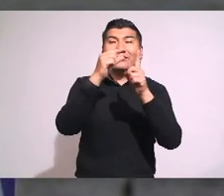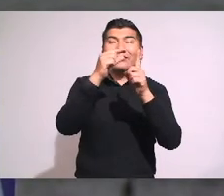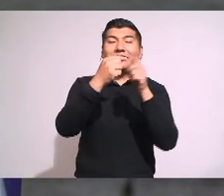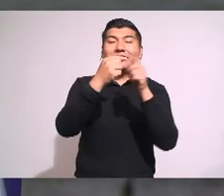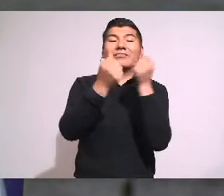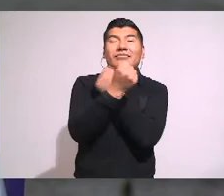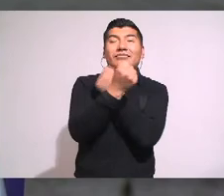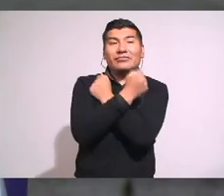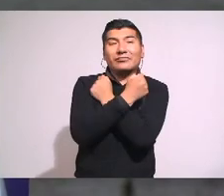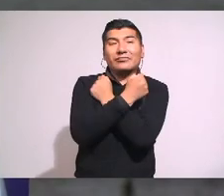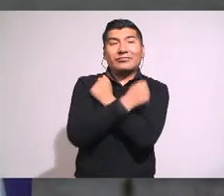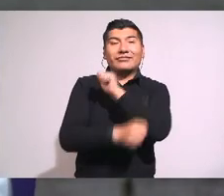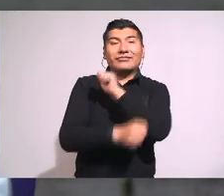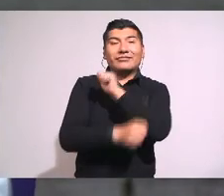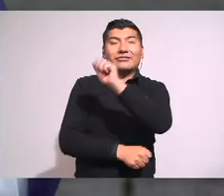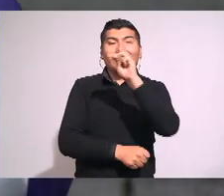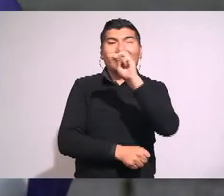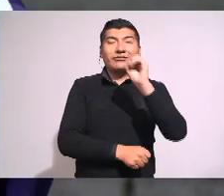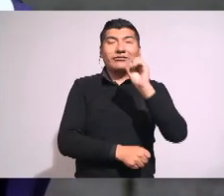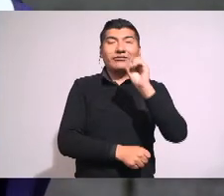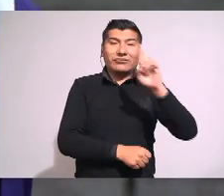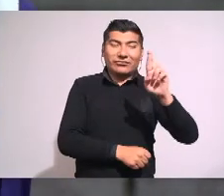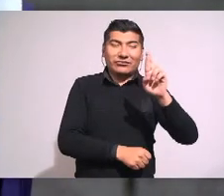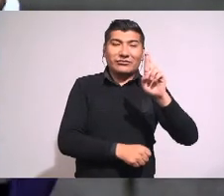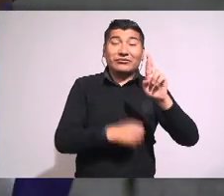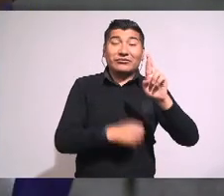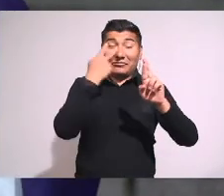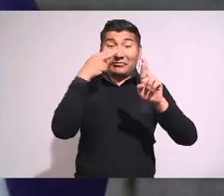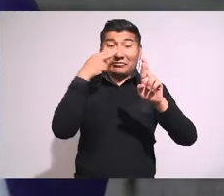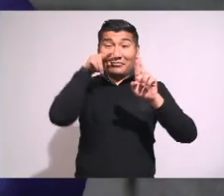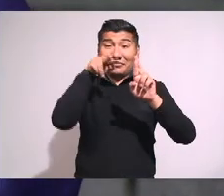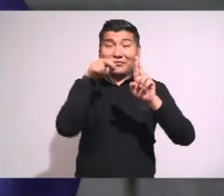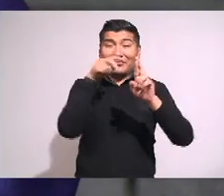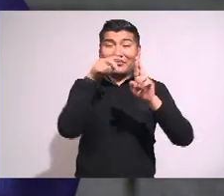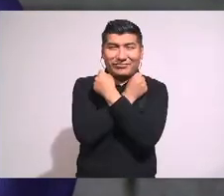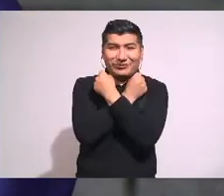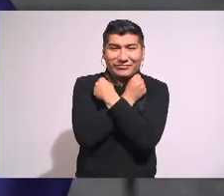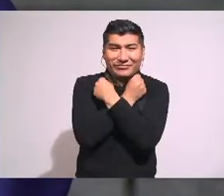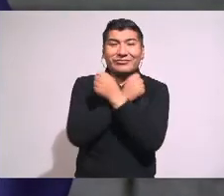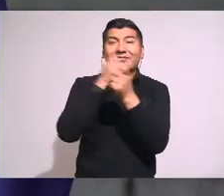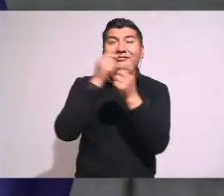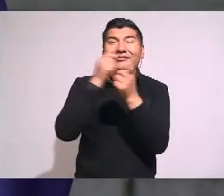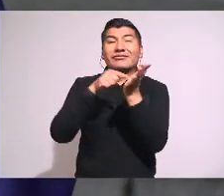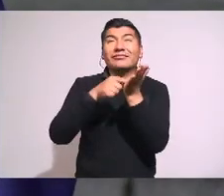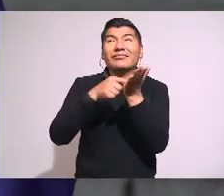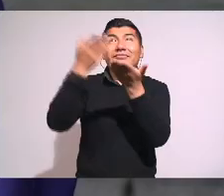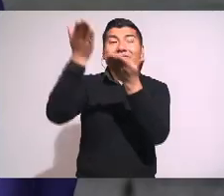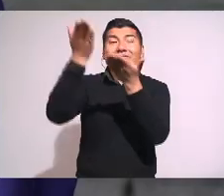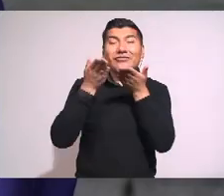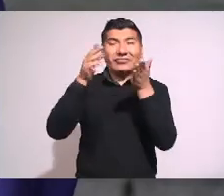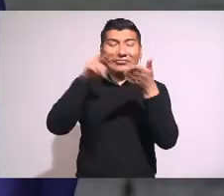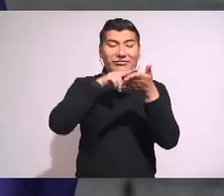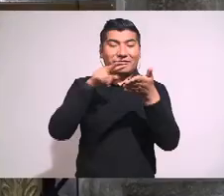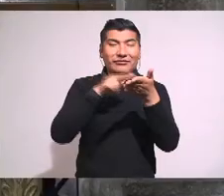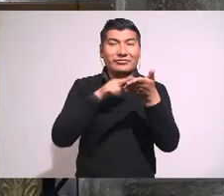amor. Vamos a ir contemplando esto que nos ofrece la lectura.